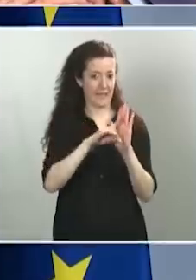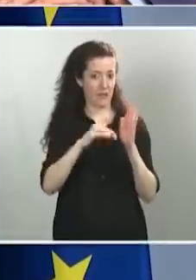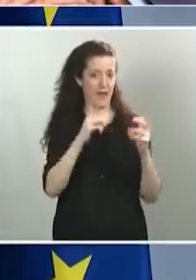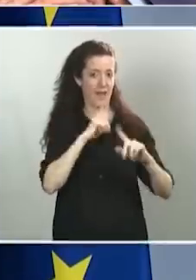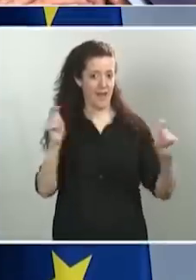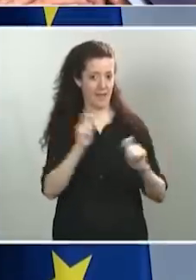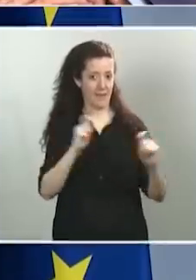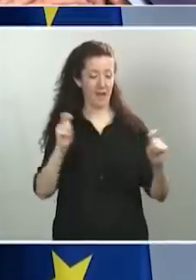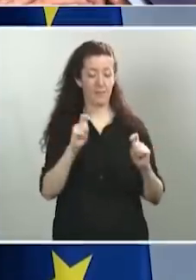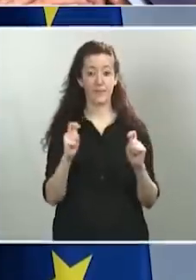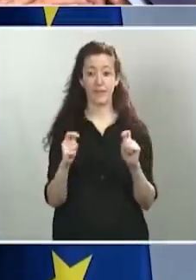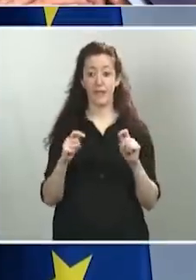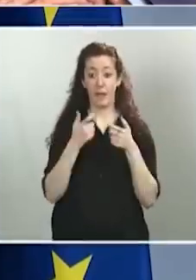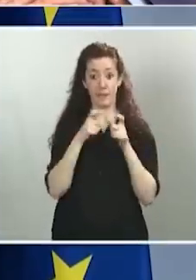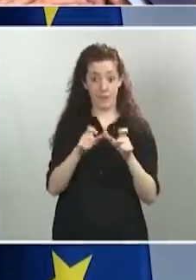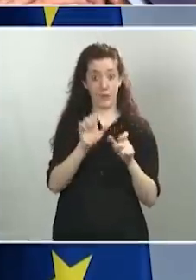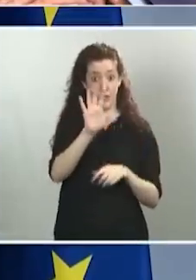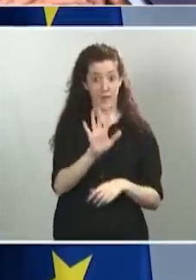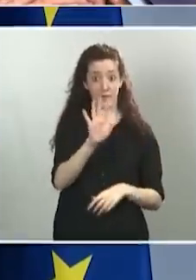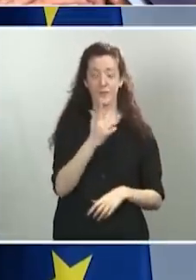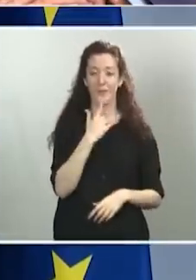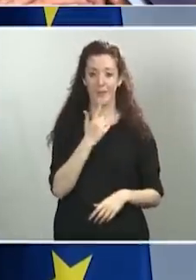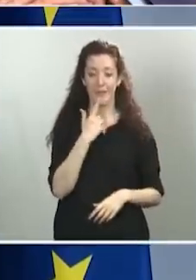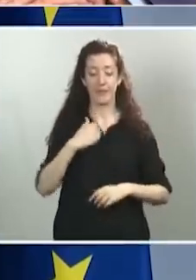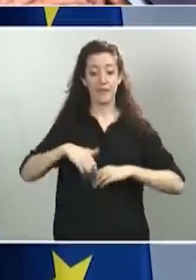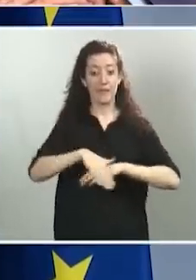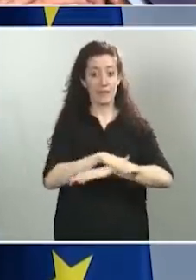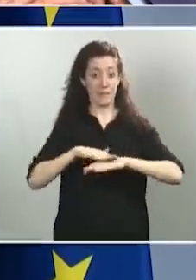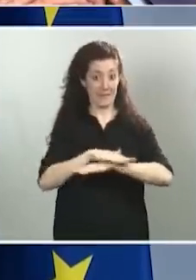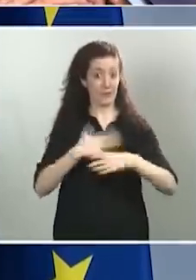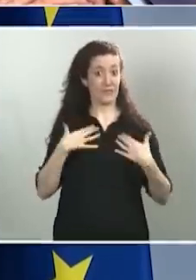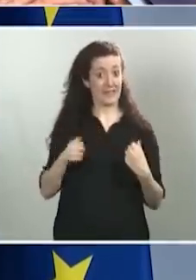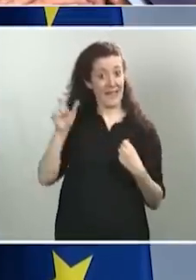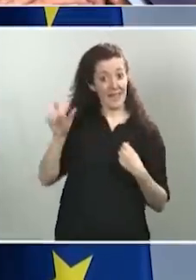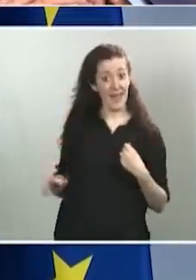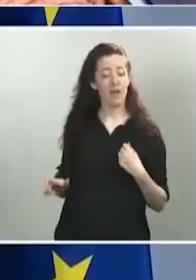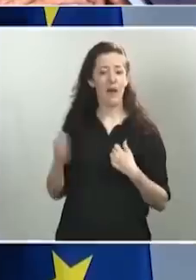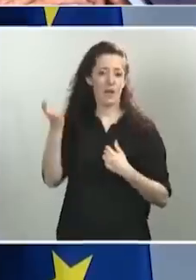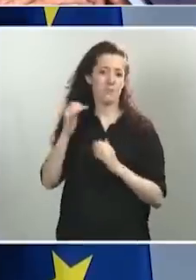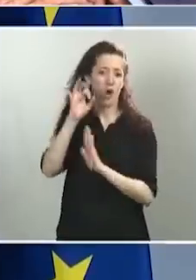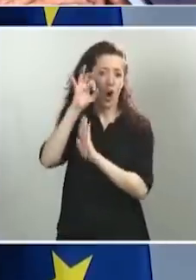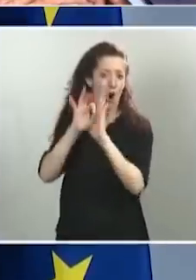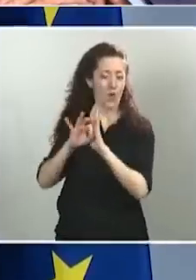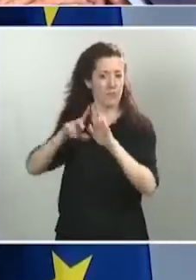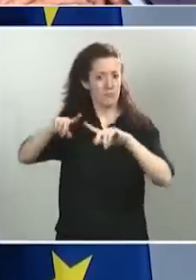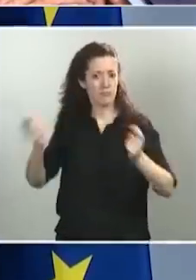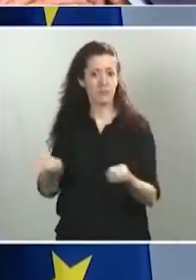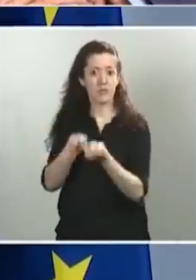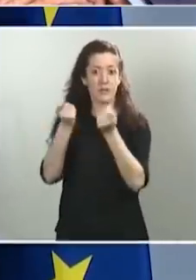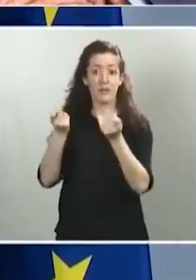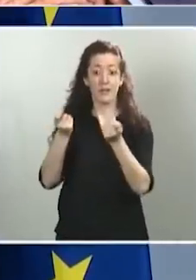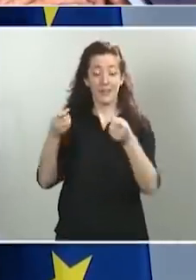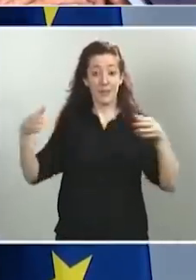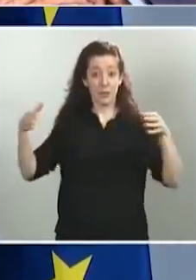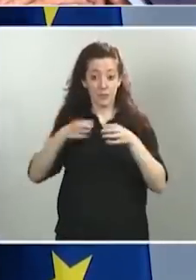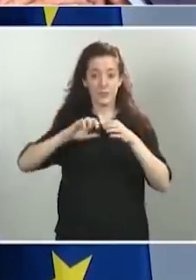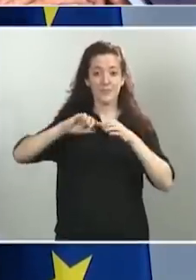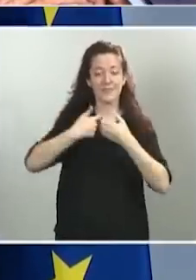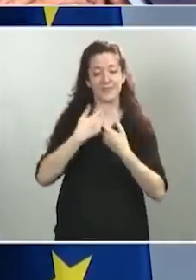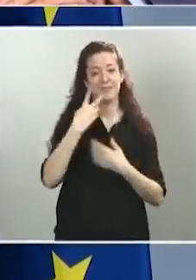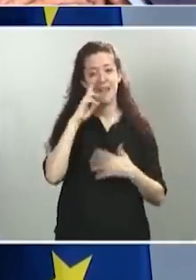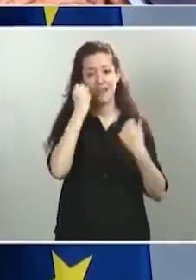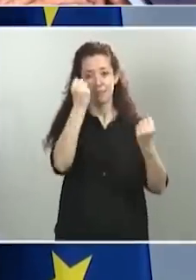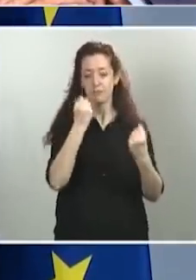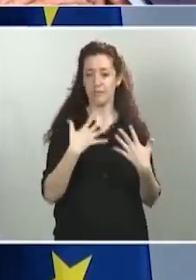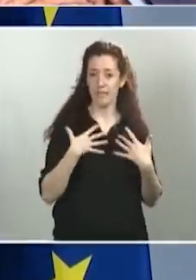de ideologías no solo de izquierda, sino también de ideologías pues, que anulan las libertades, ¿no? Y eso es lo que estamos viendo, y es lo que a mí me